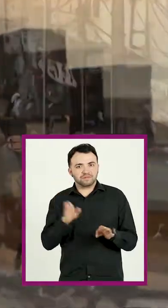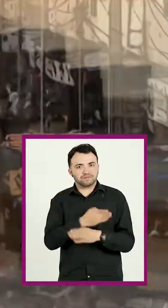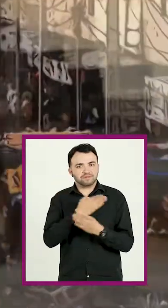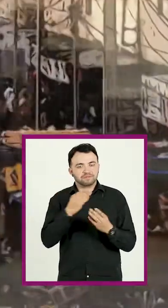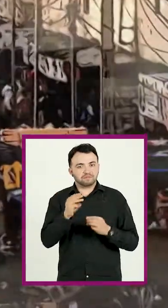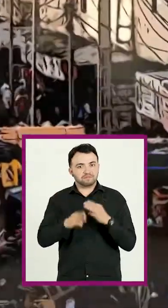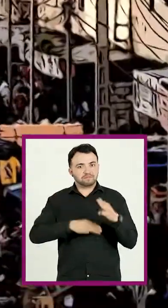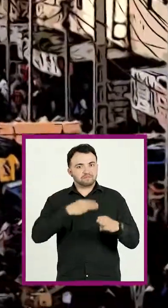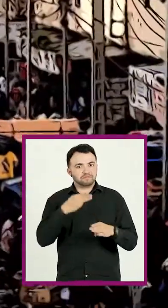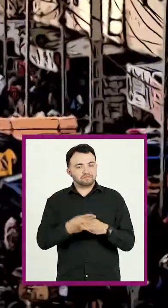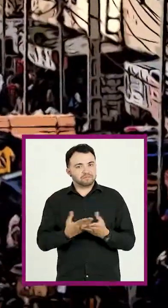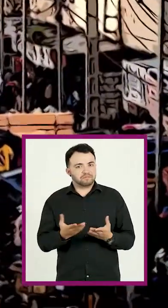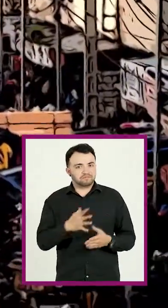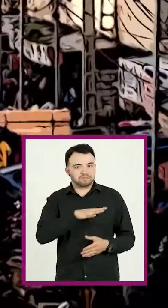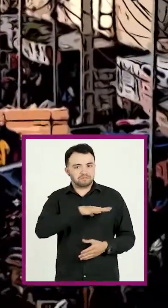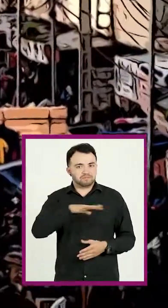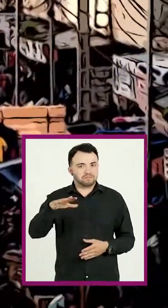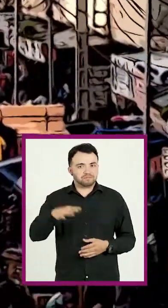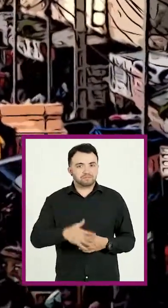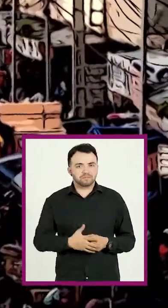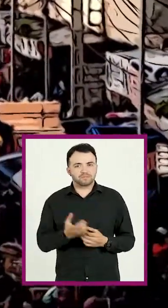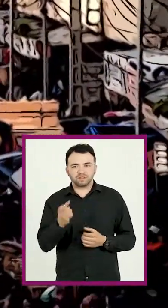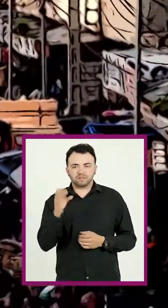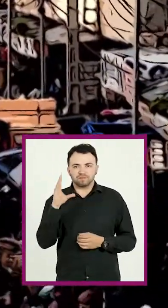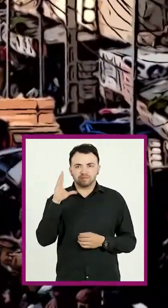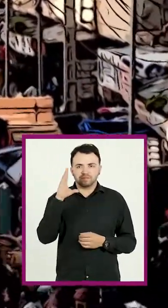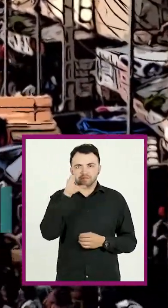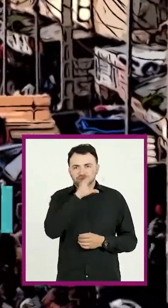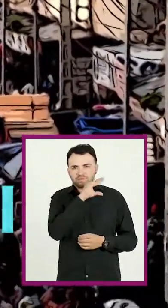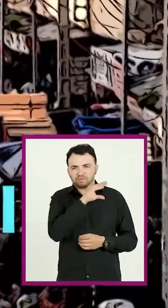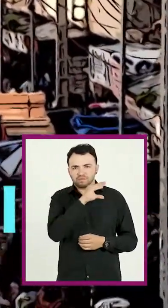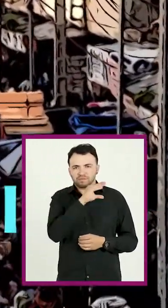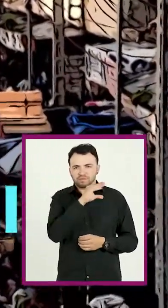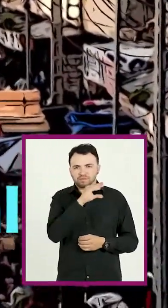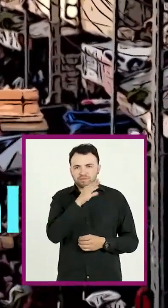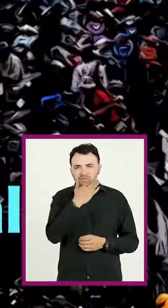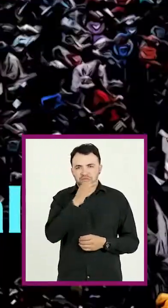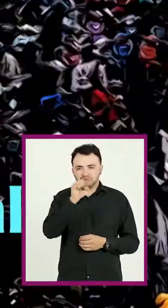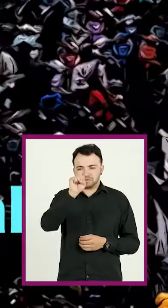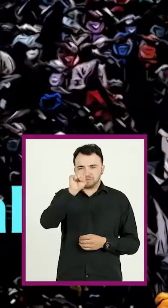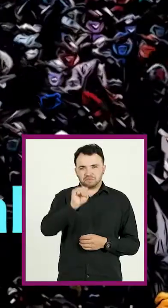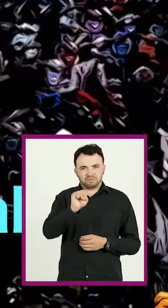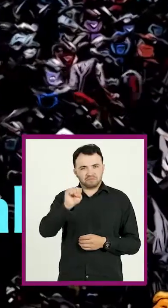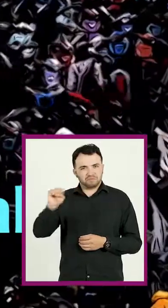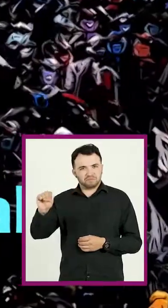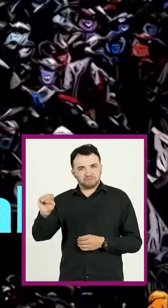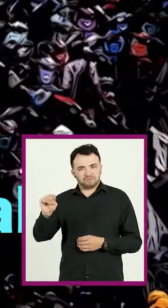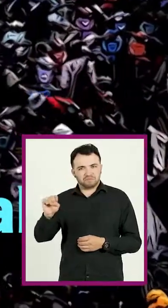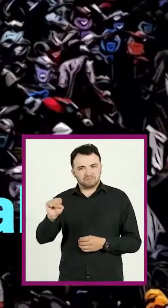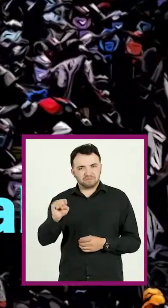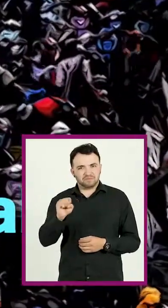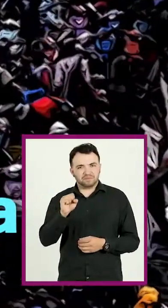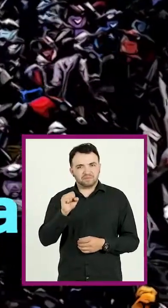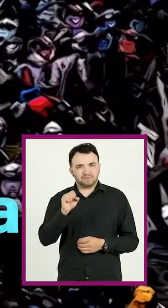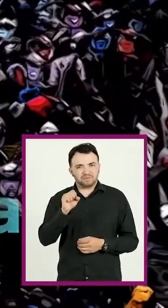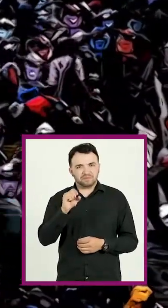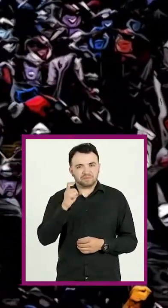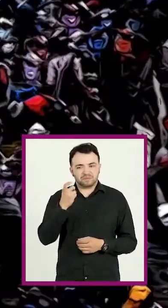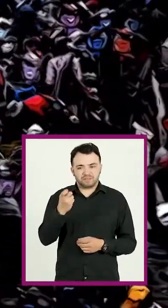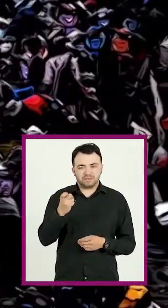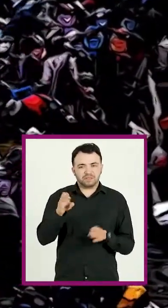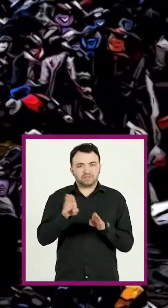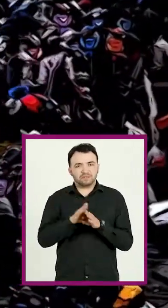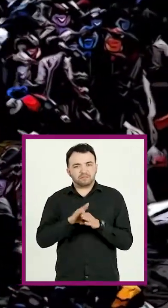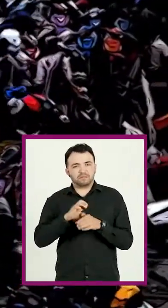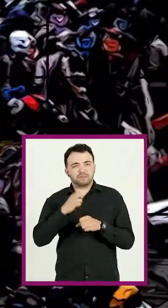mundo. Se trata de lo que es conocido como África Occidental o África Subsahariana, y aquí se refiere en particular a